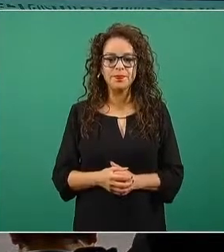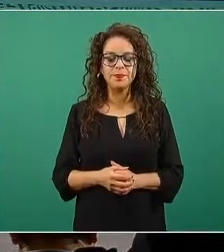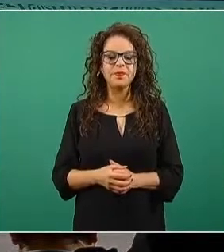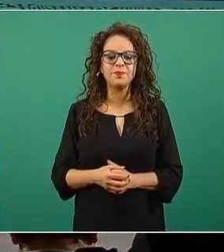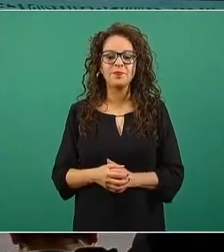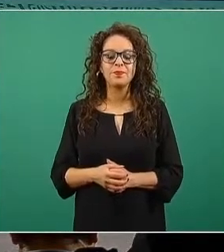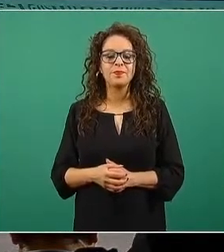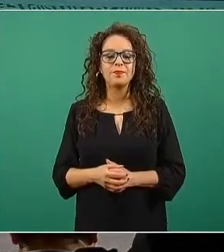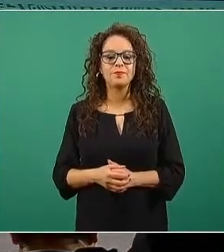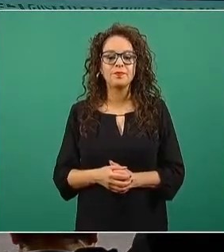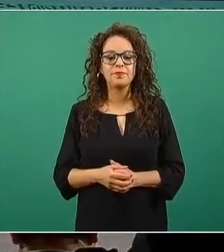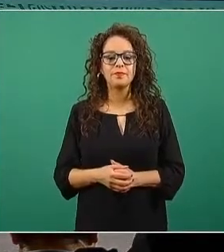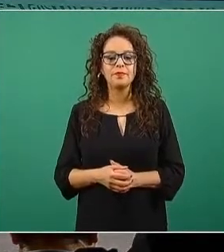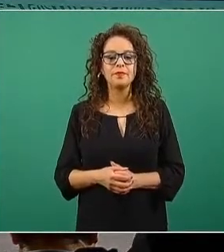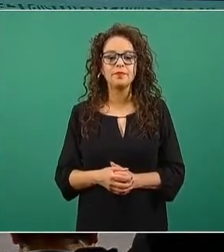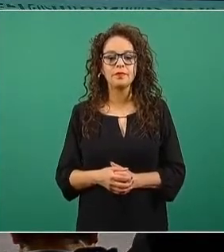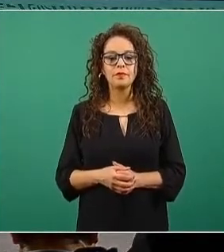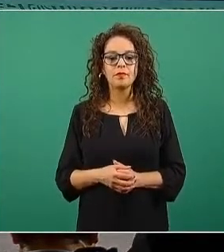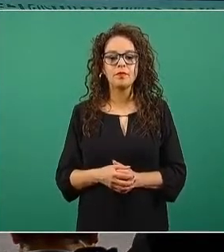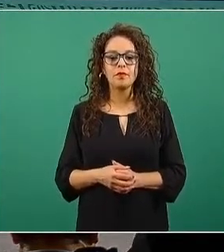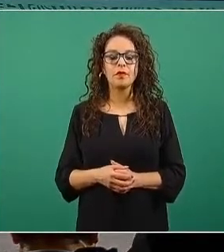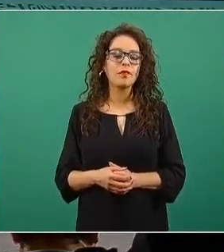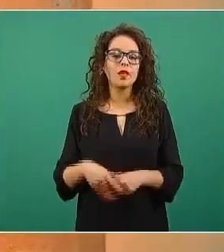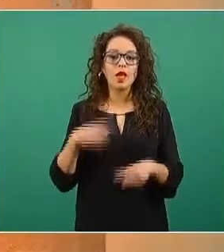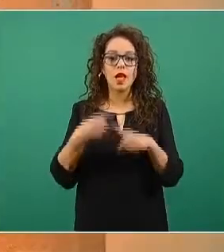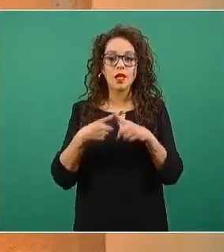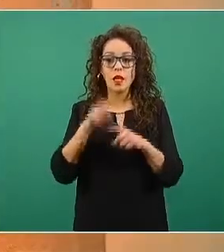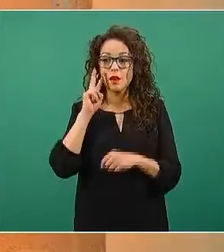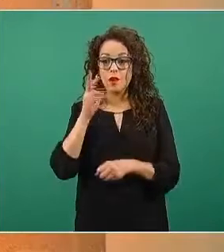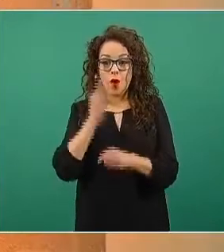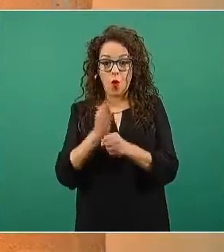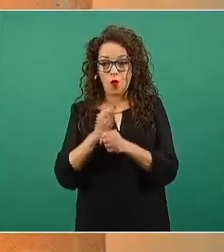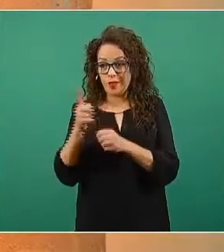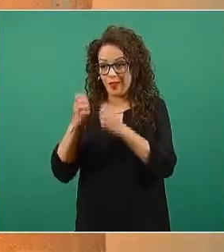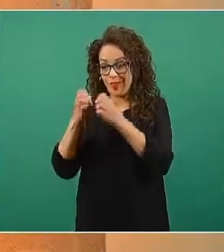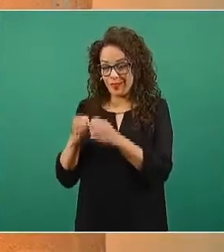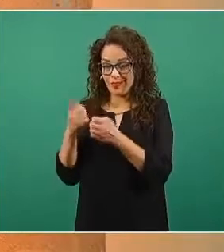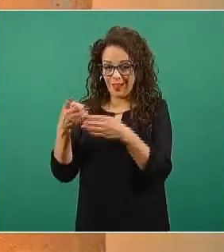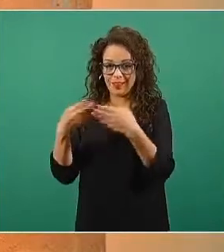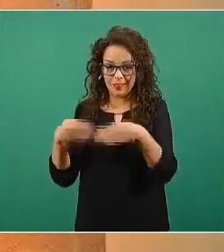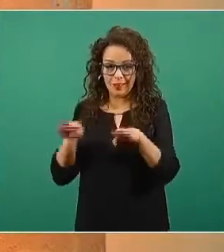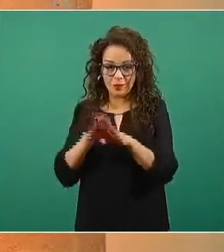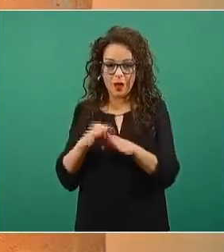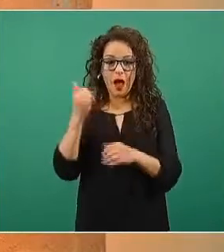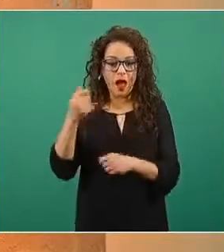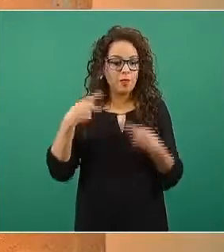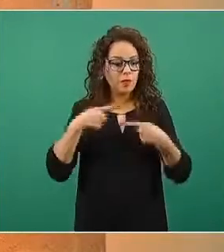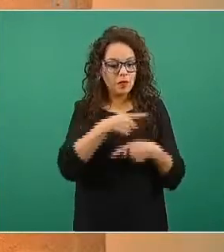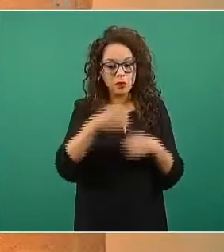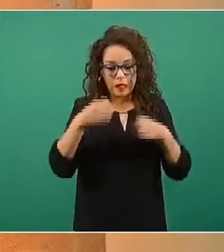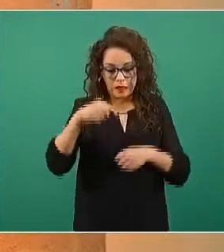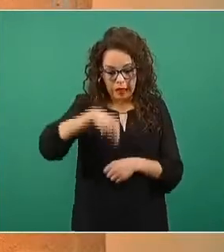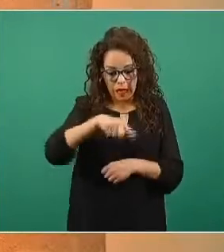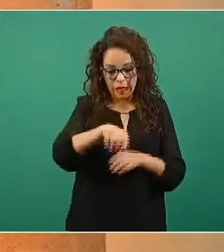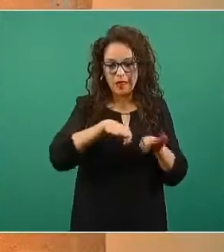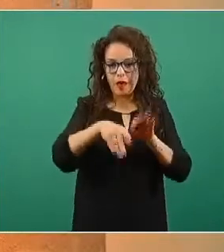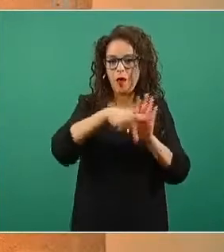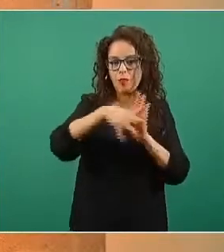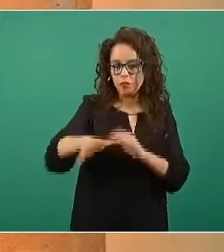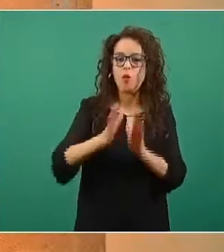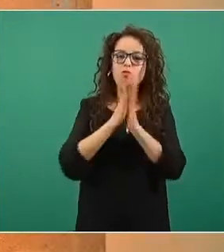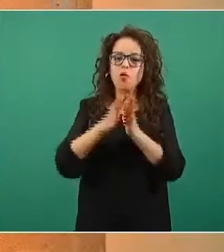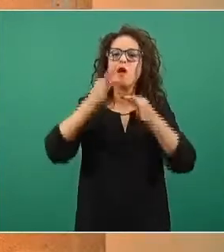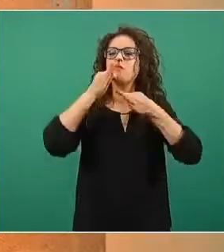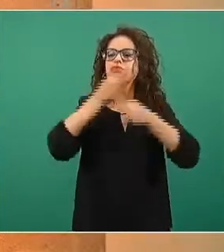Queremos recordar a quienes nos escuchan desde casa, pedirle a los medios que nos ayuden a replicar este mensaje. Los condones